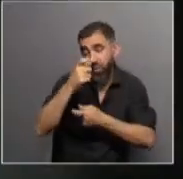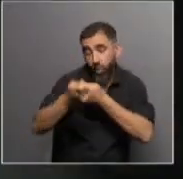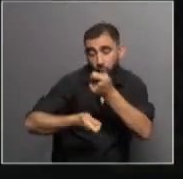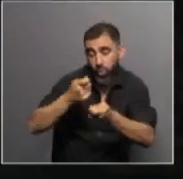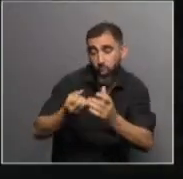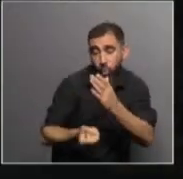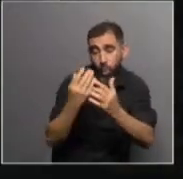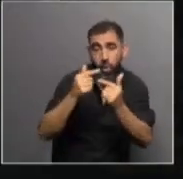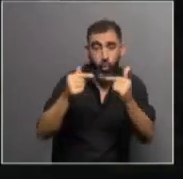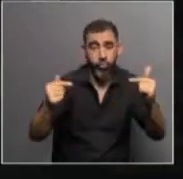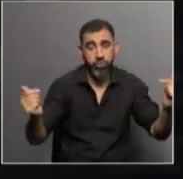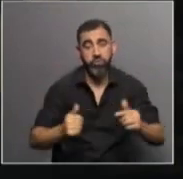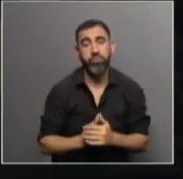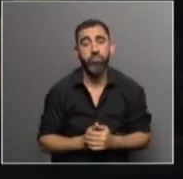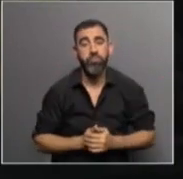nuevas cosas.